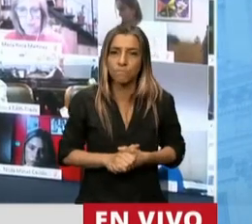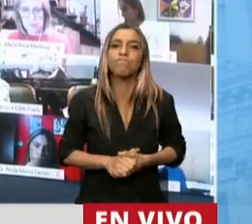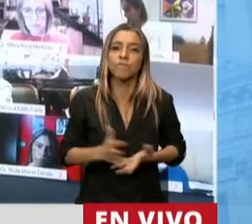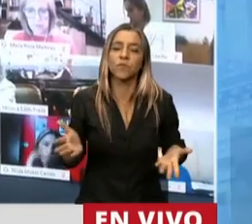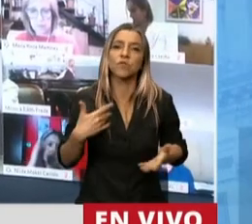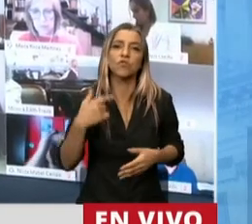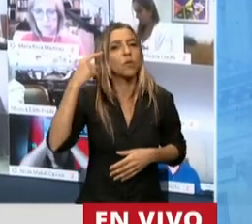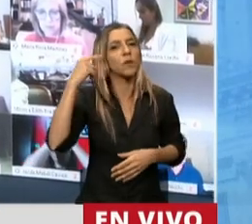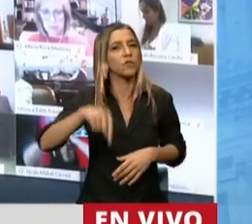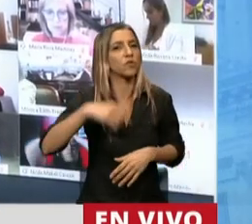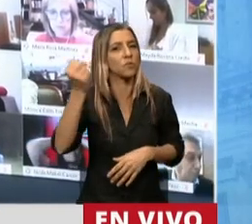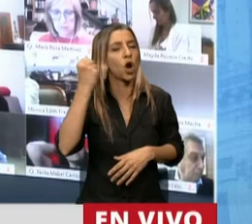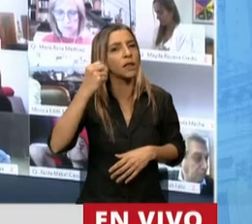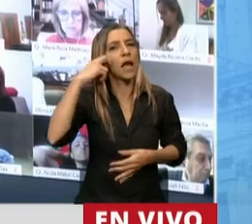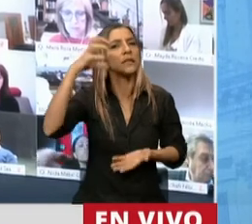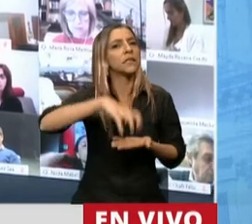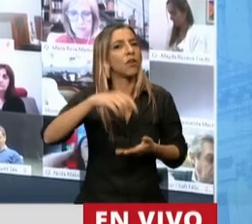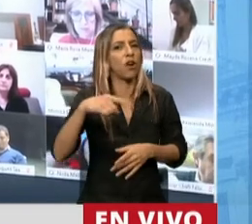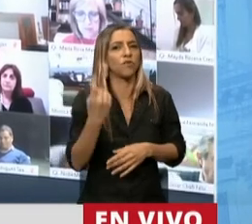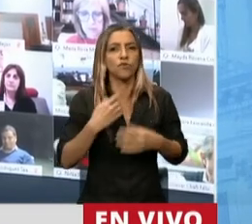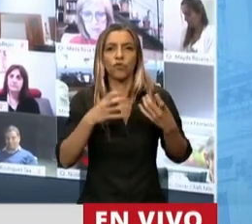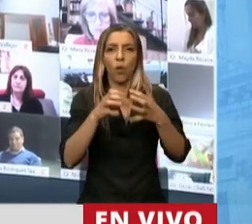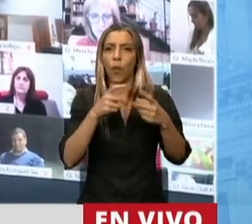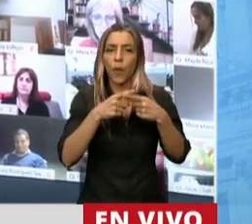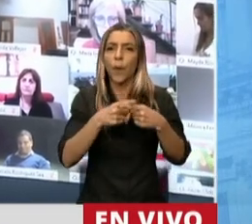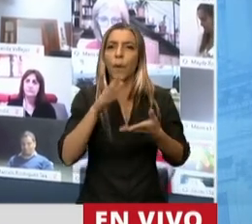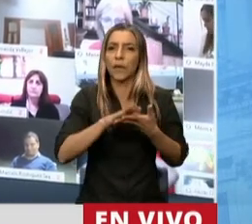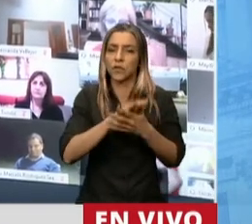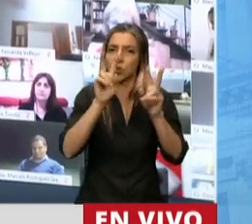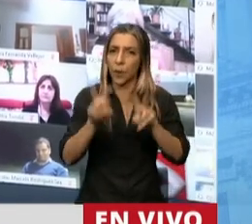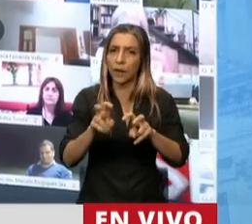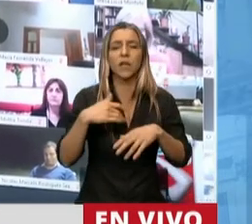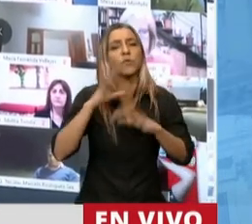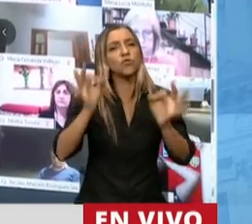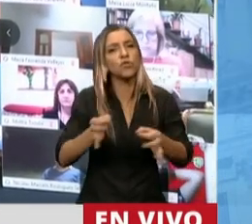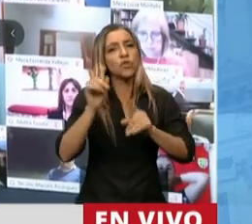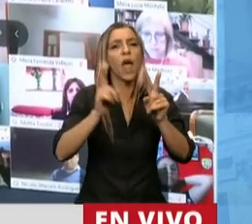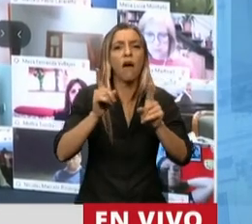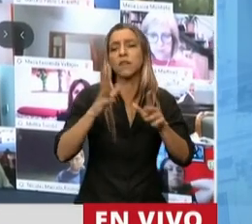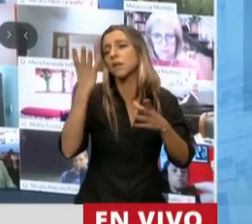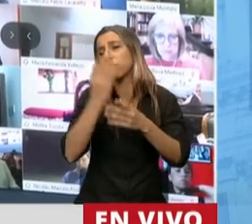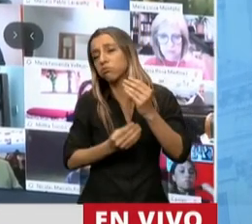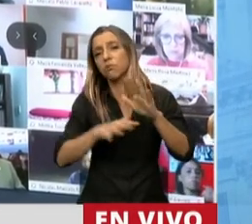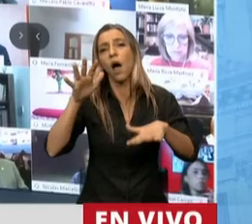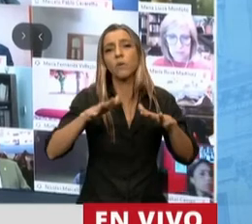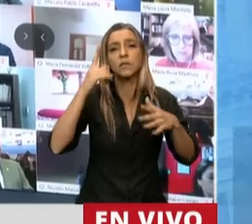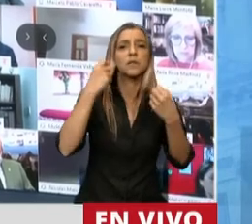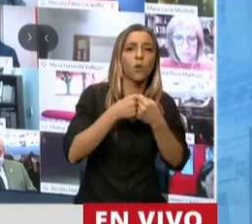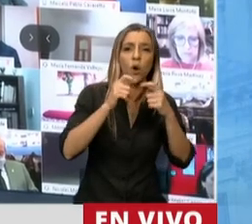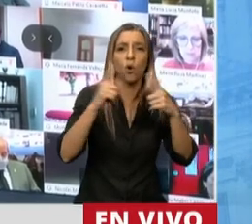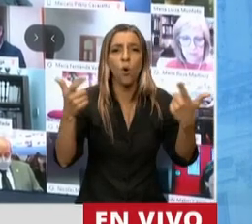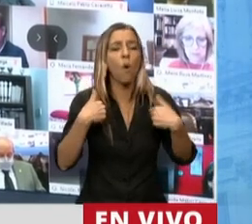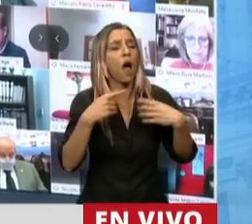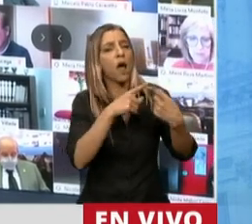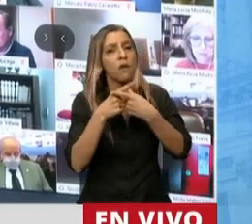Quiero reivindicar a cada uno de los diputados y diputadas que con errores, con aciertos, con disidencias, con